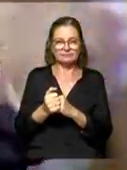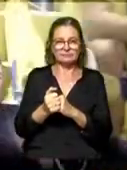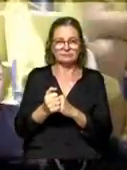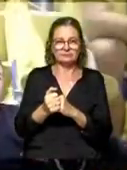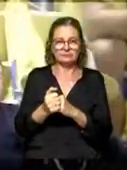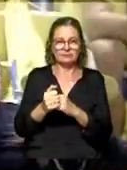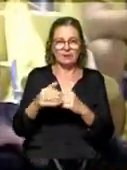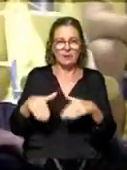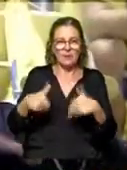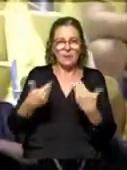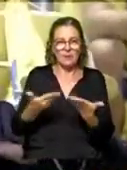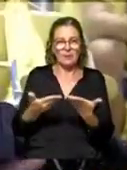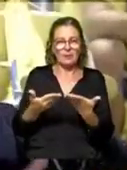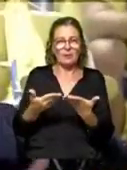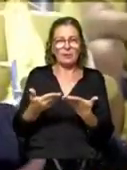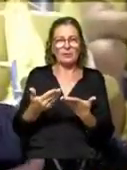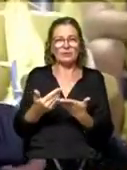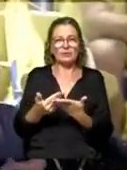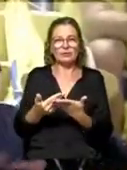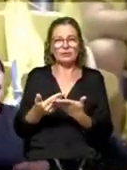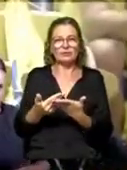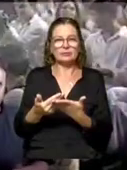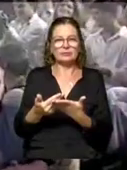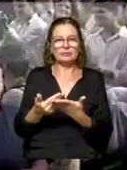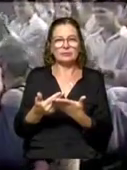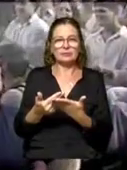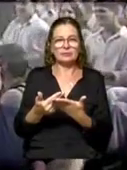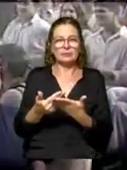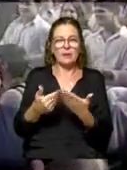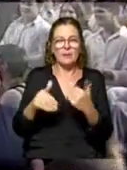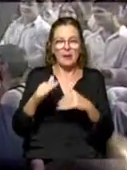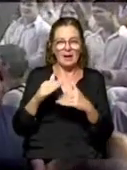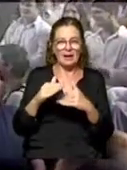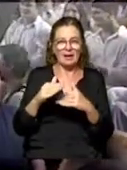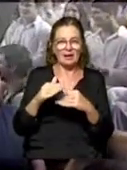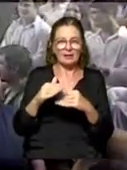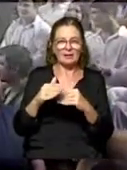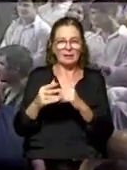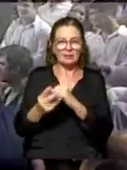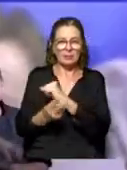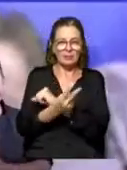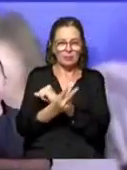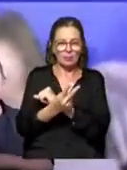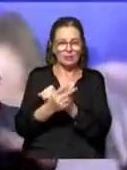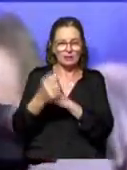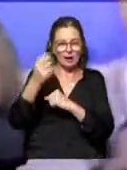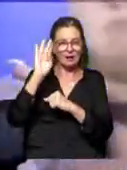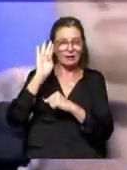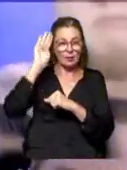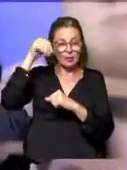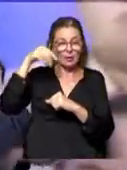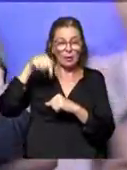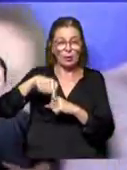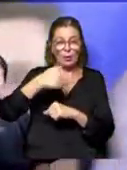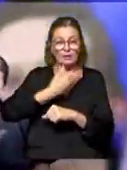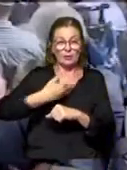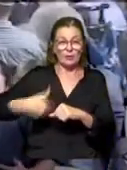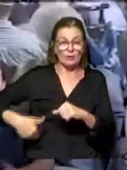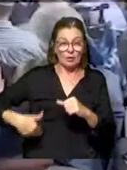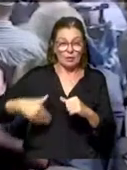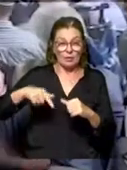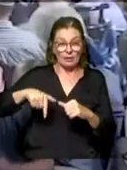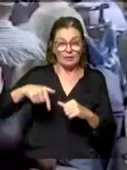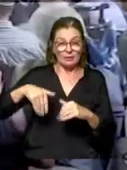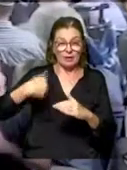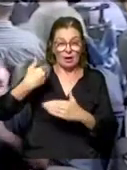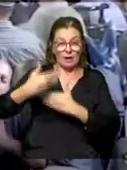Vamos por darle más descentralización a la Guardia Republicana. Hoy tenemos, este gobierno avanzó